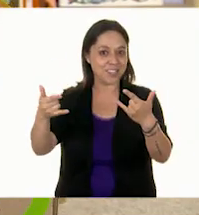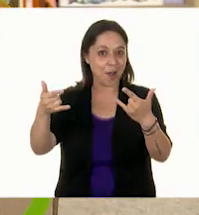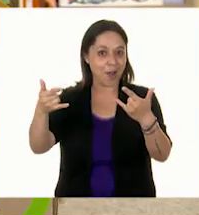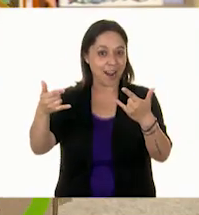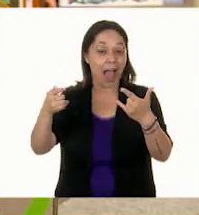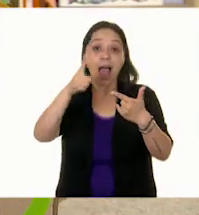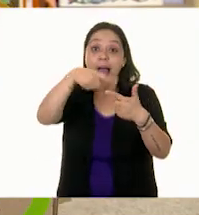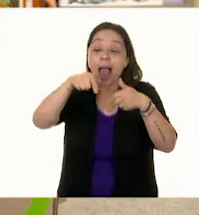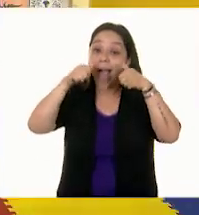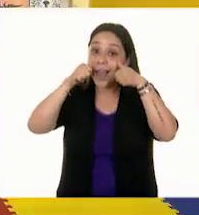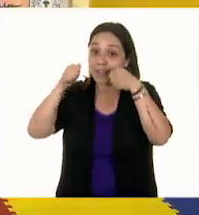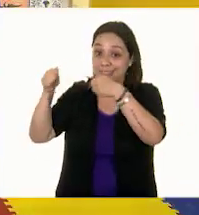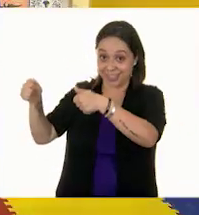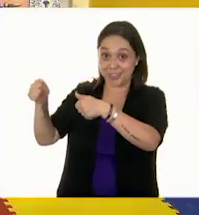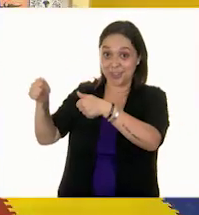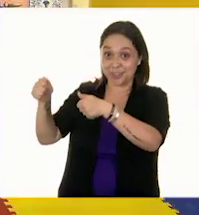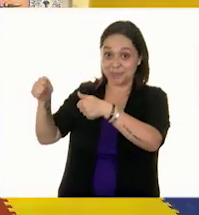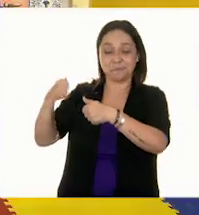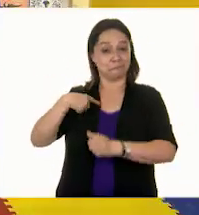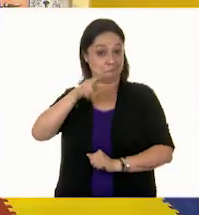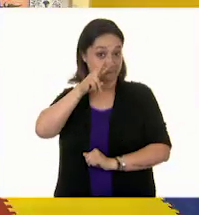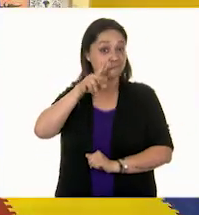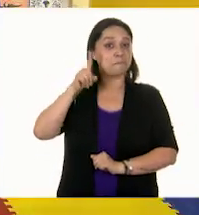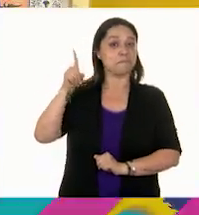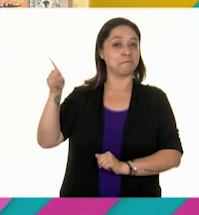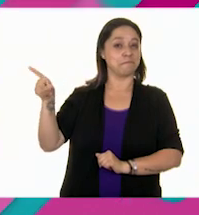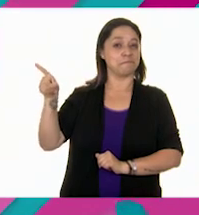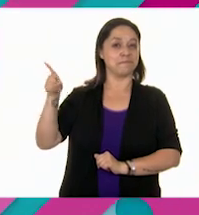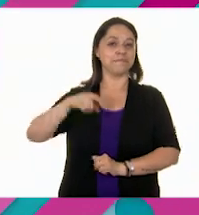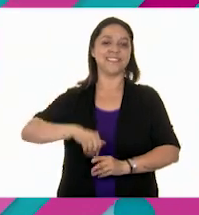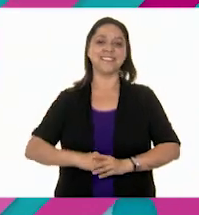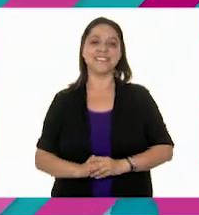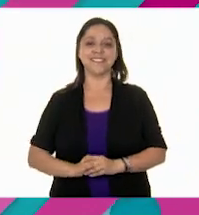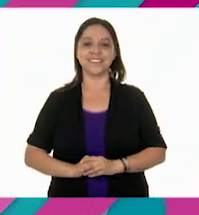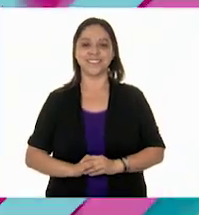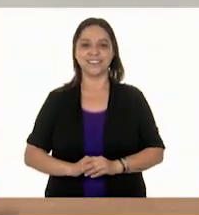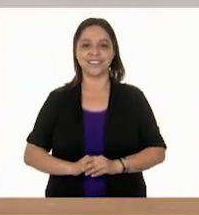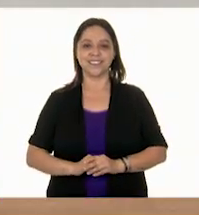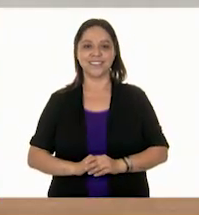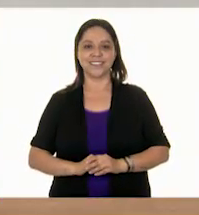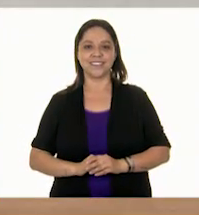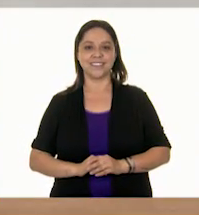¡Pongan atención! ¡Vamos, bellaca!